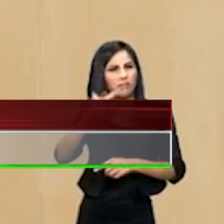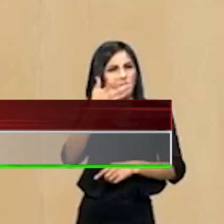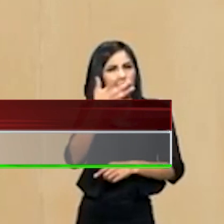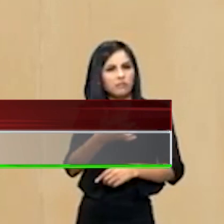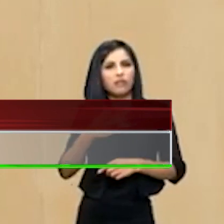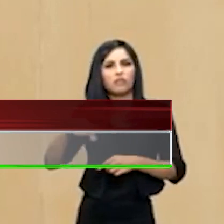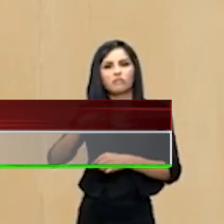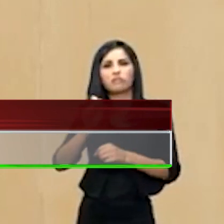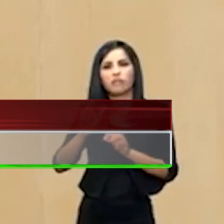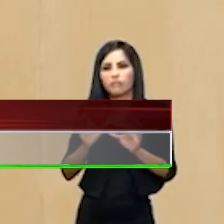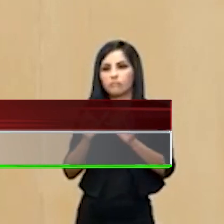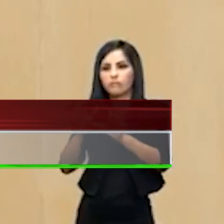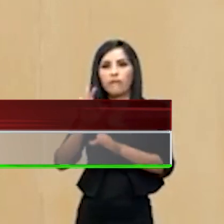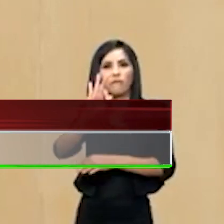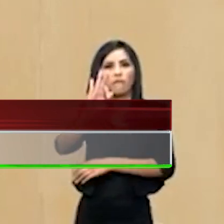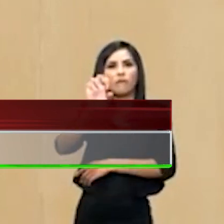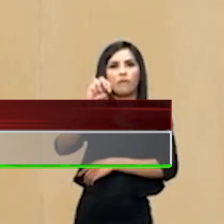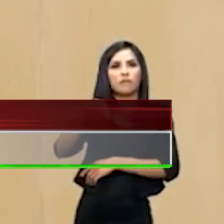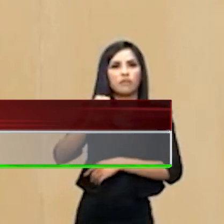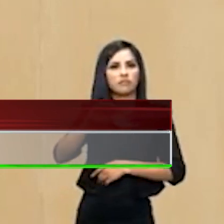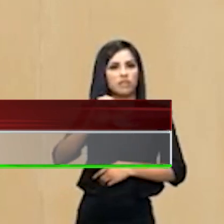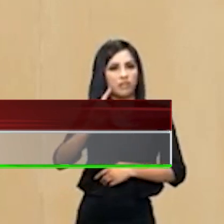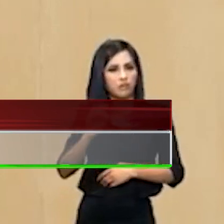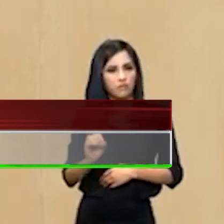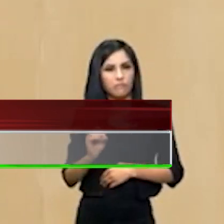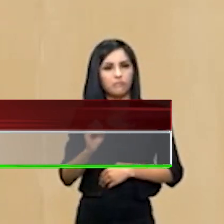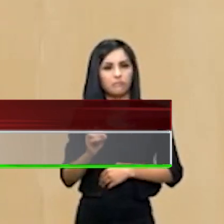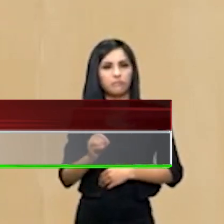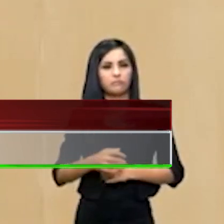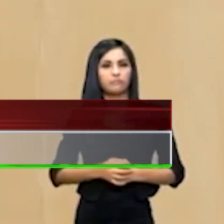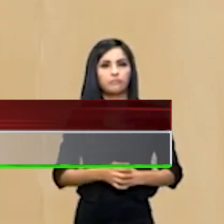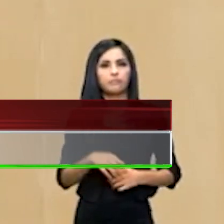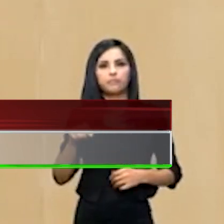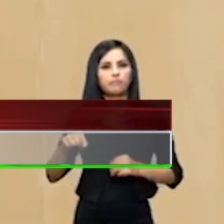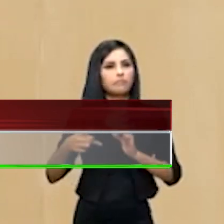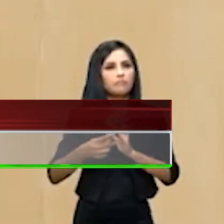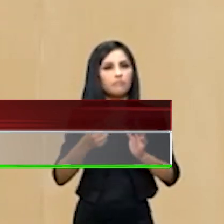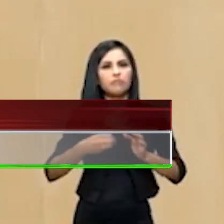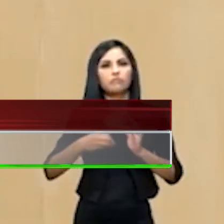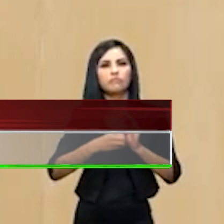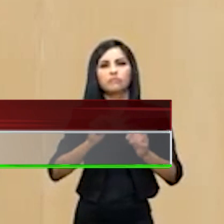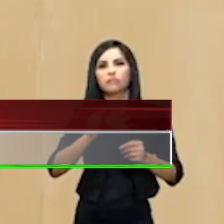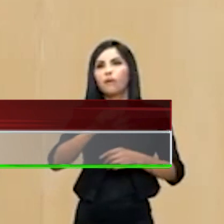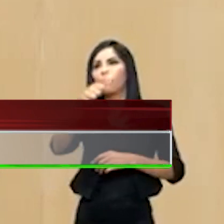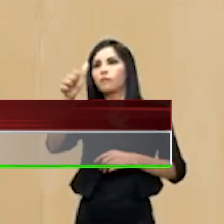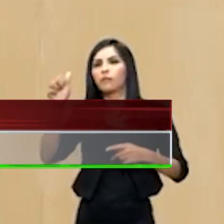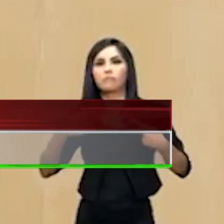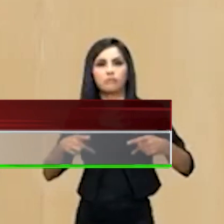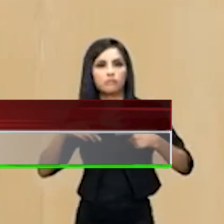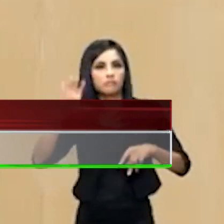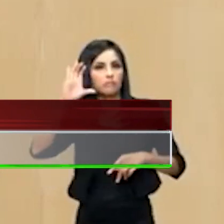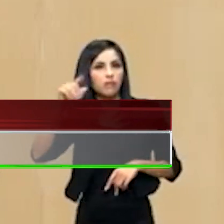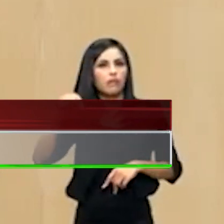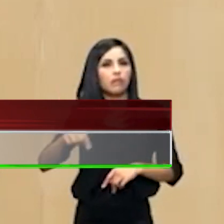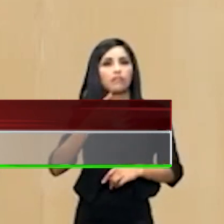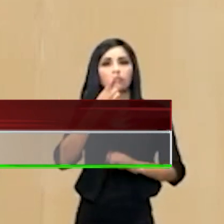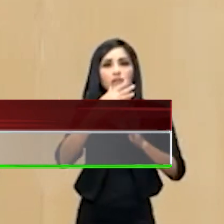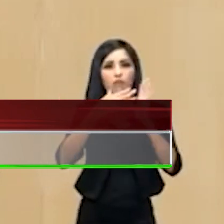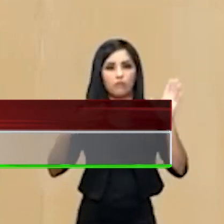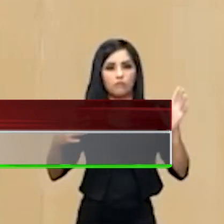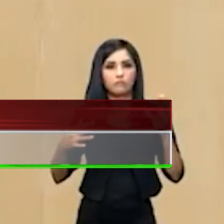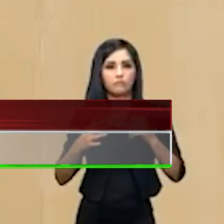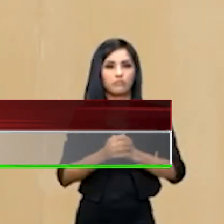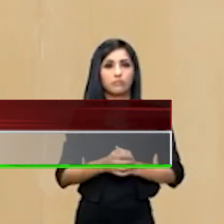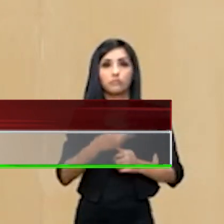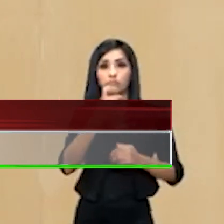en la clasificación de los feminicidios, lo que ha sido reiterado por otras voces al interior de este Congreso, pues